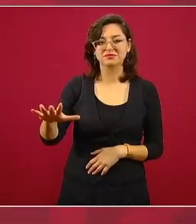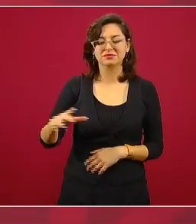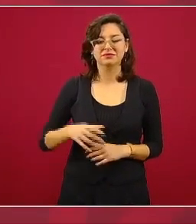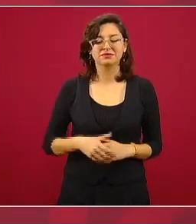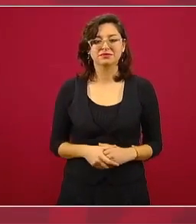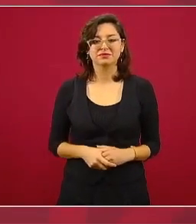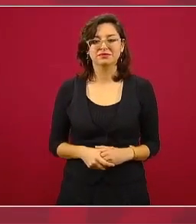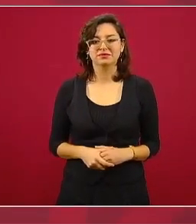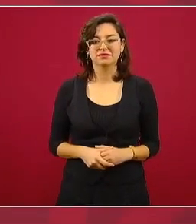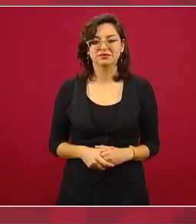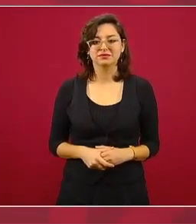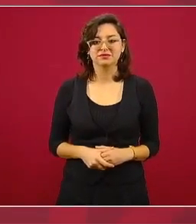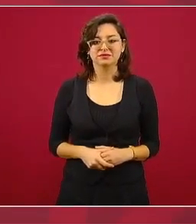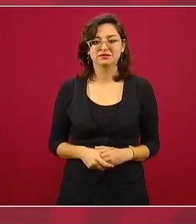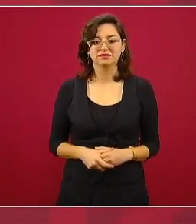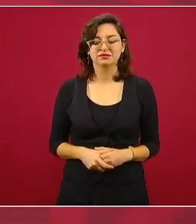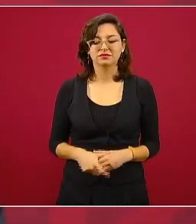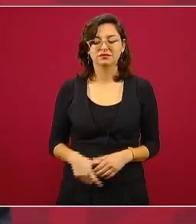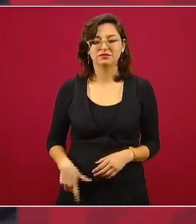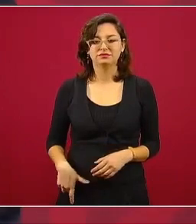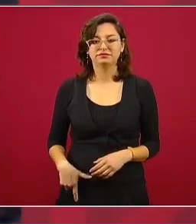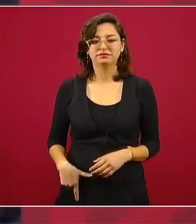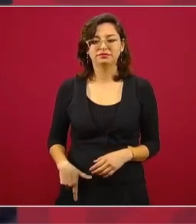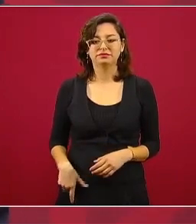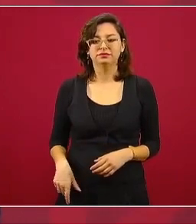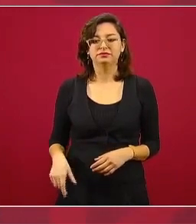Lo que estamos haciendo